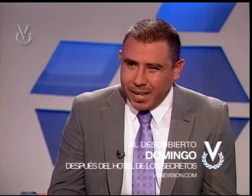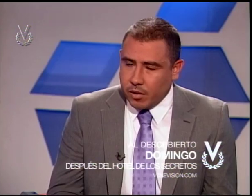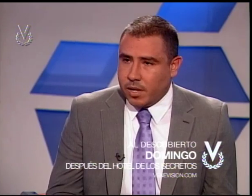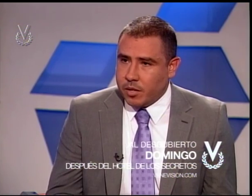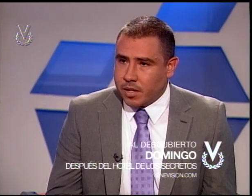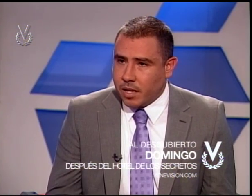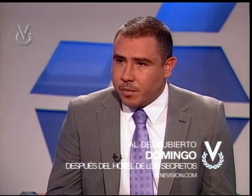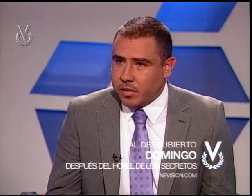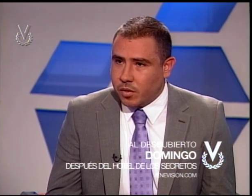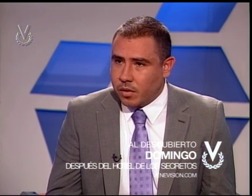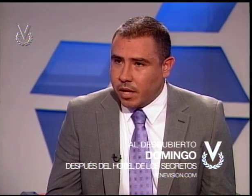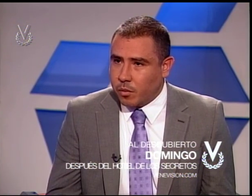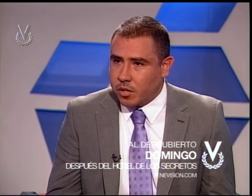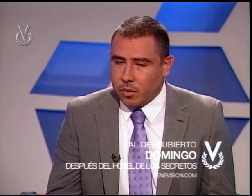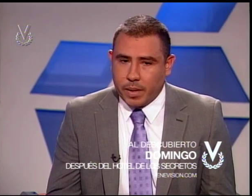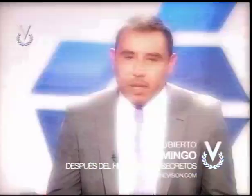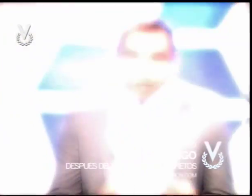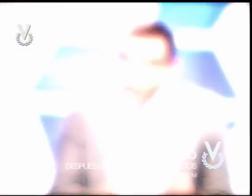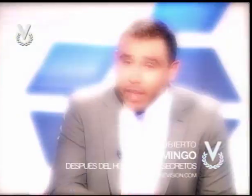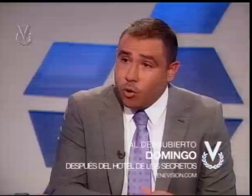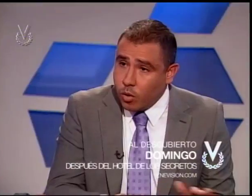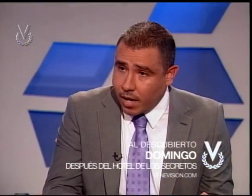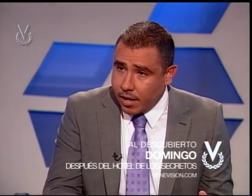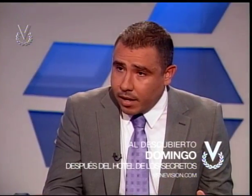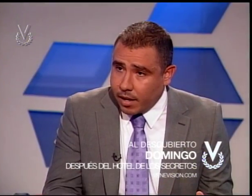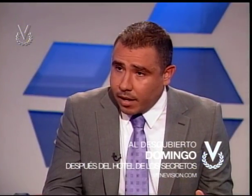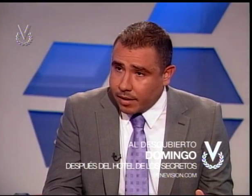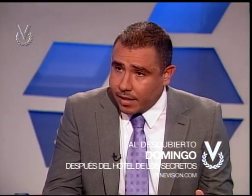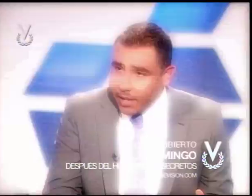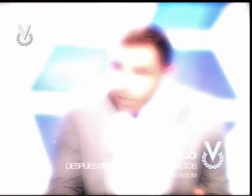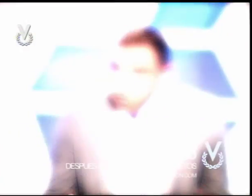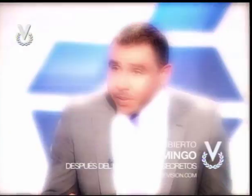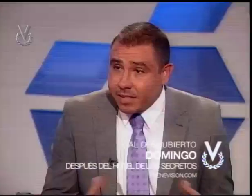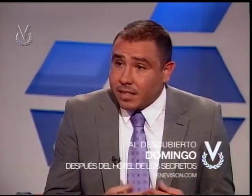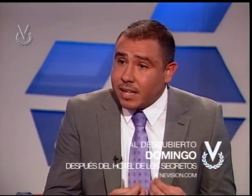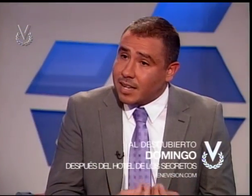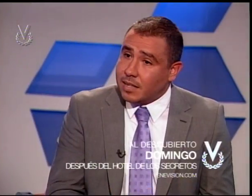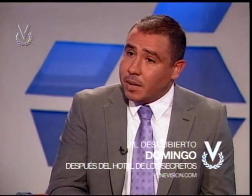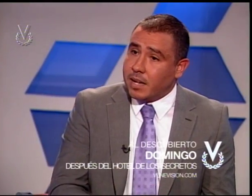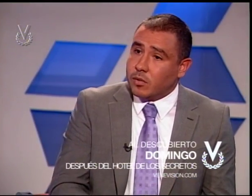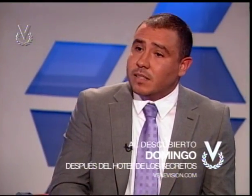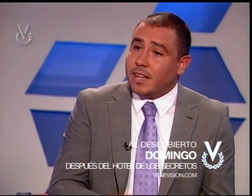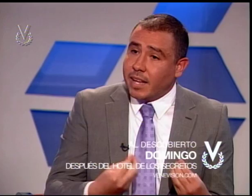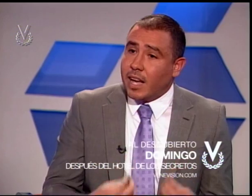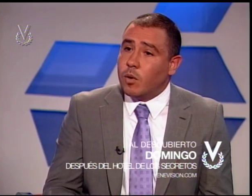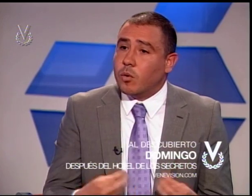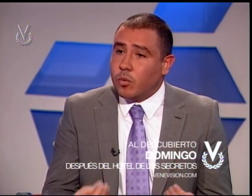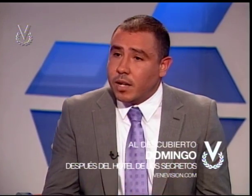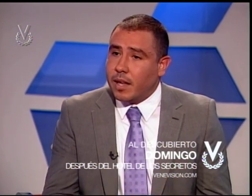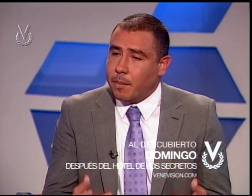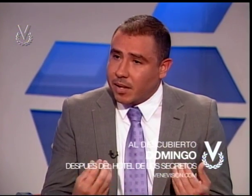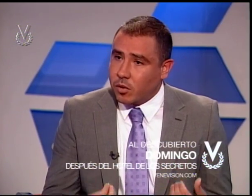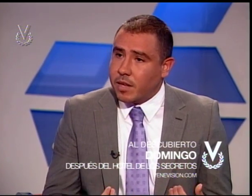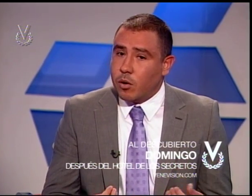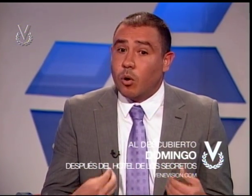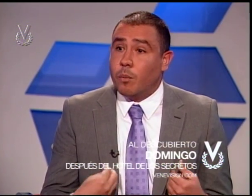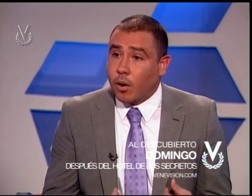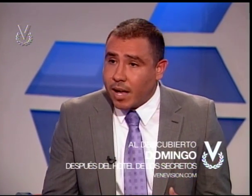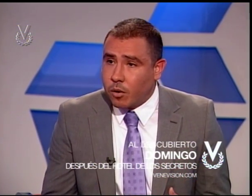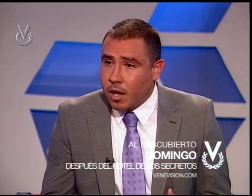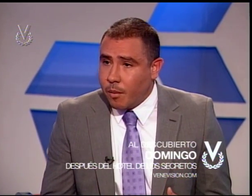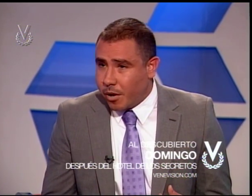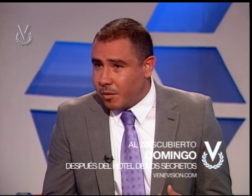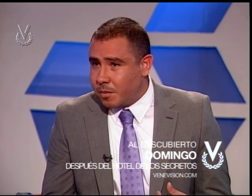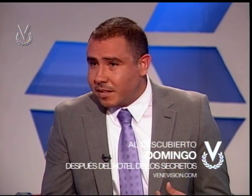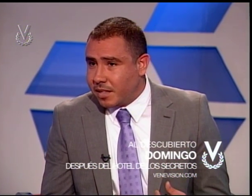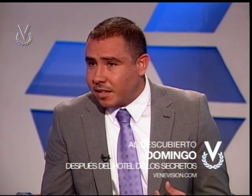ejercicio pleno de la libertad de expresión en nuestro país. Es nula esa ley. El presidente de la Asamblea Nacional se ha negado a acudir a espacios de diálogo